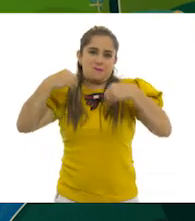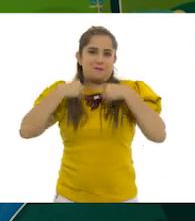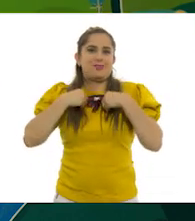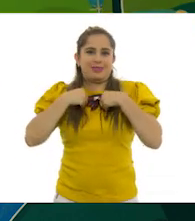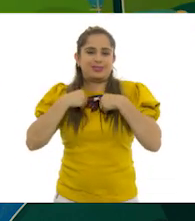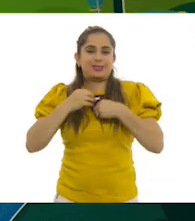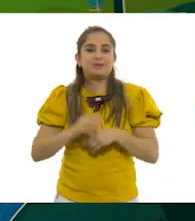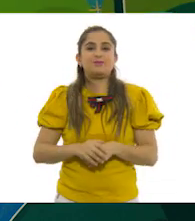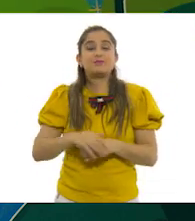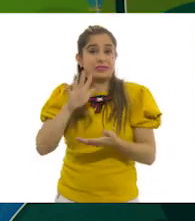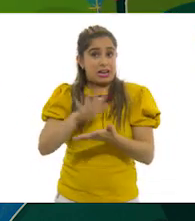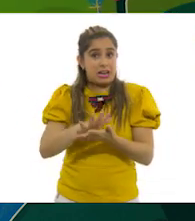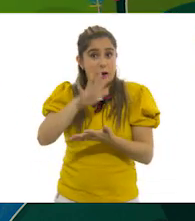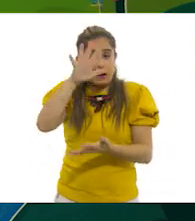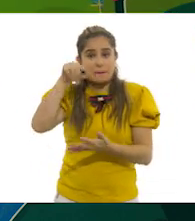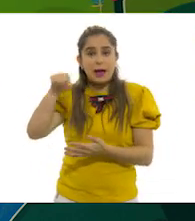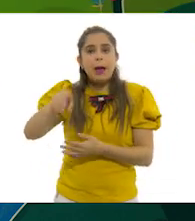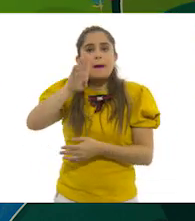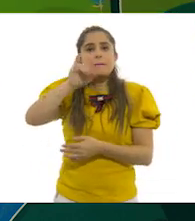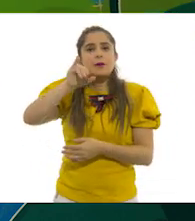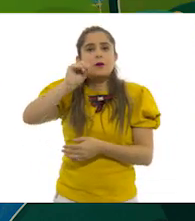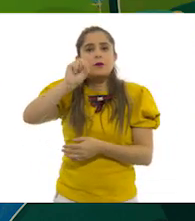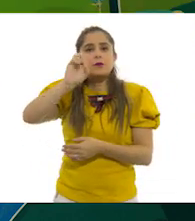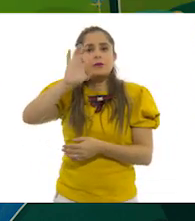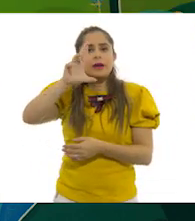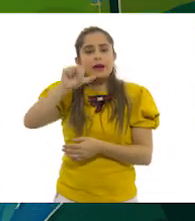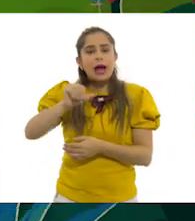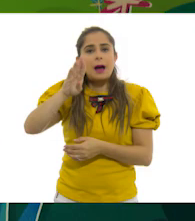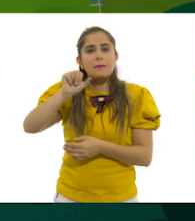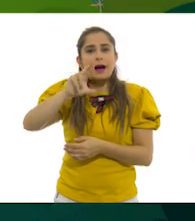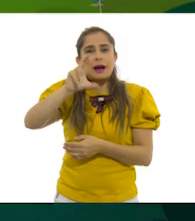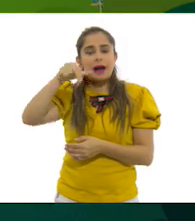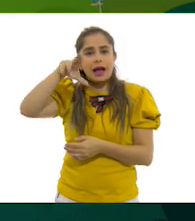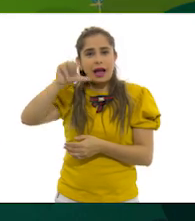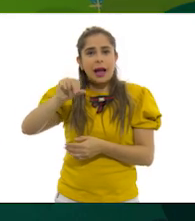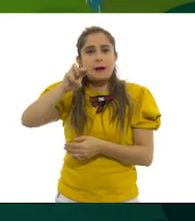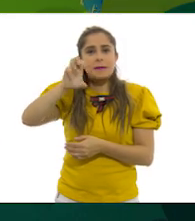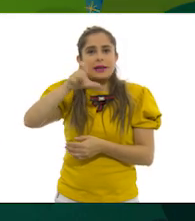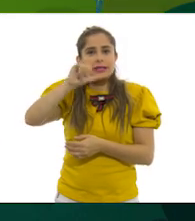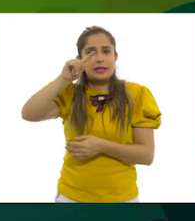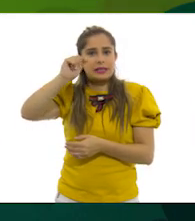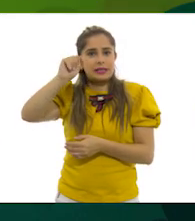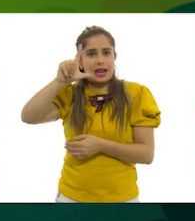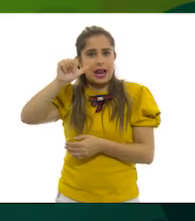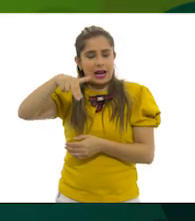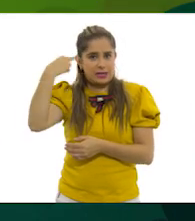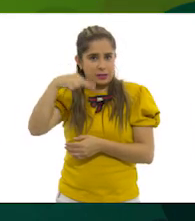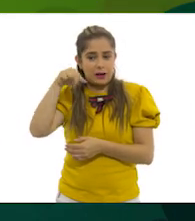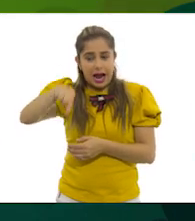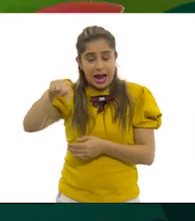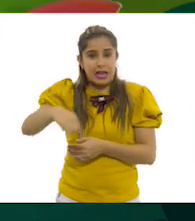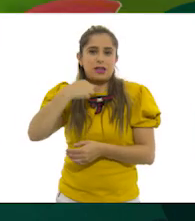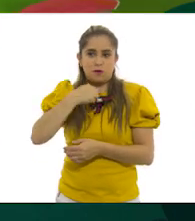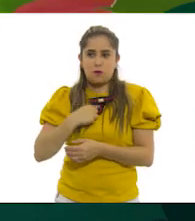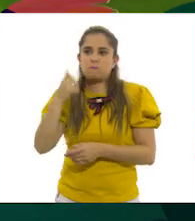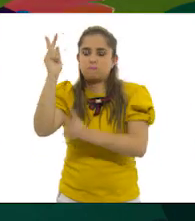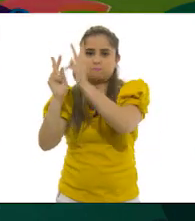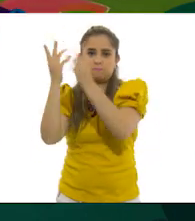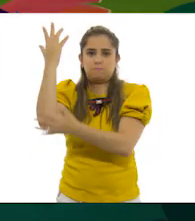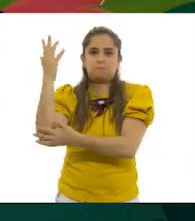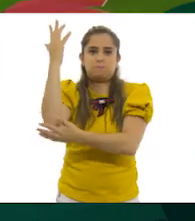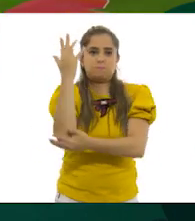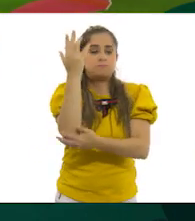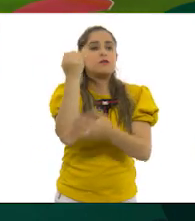particularmente en la reserva de la biosfera Barranca de Meztitlán. Le doy hogar a distintas aves como